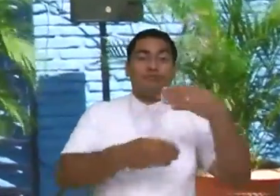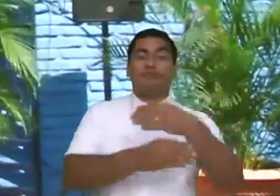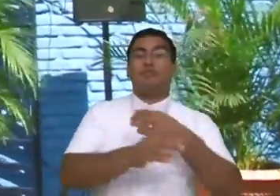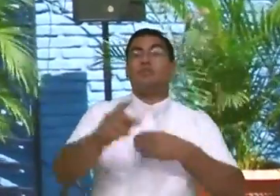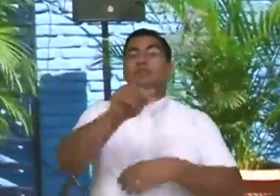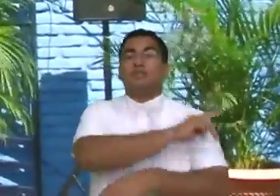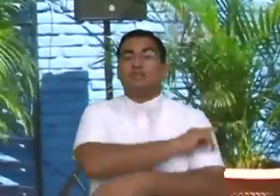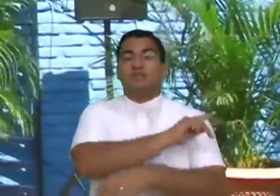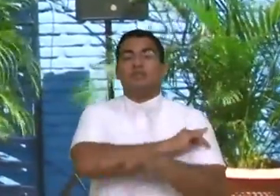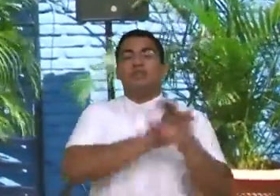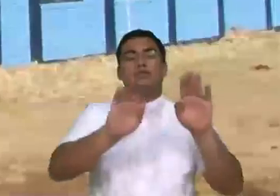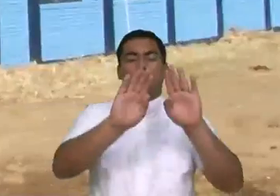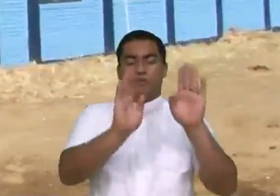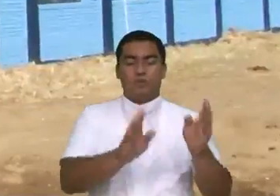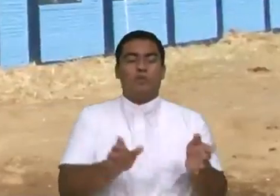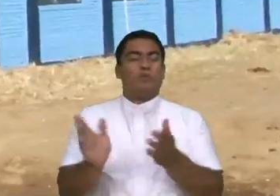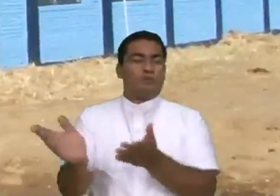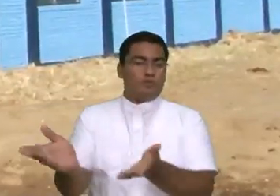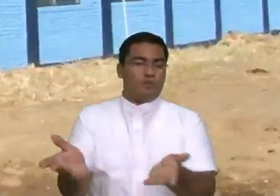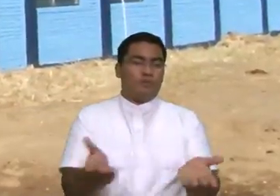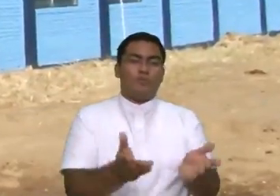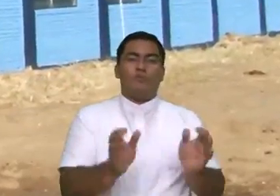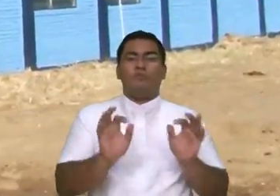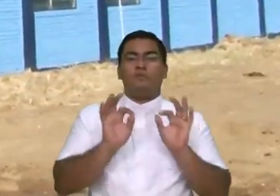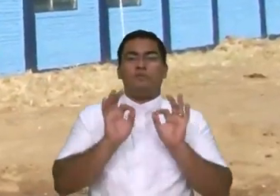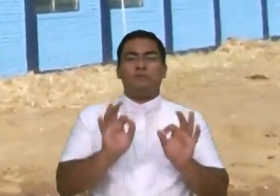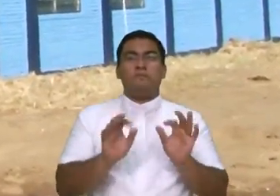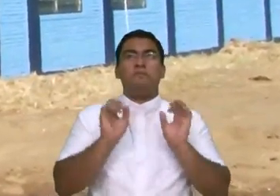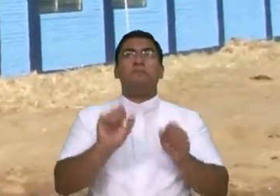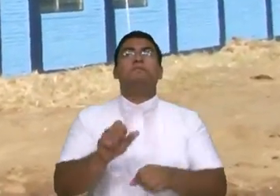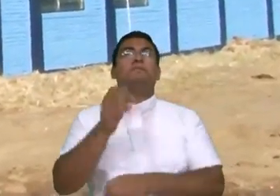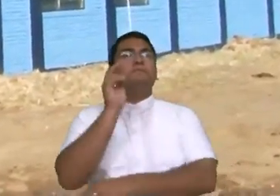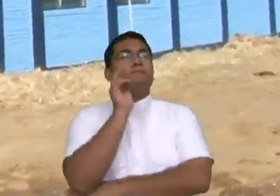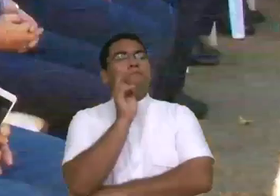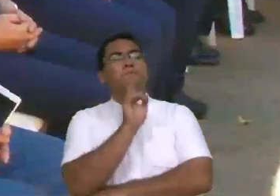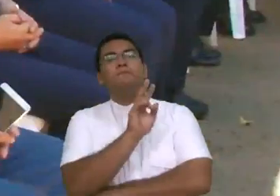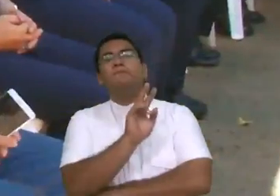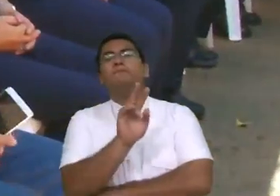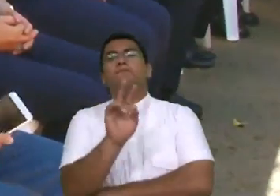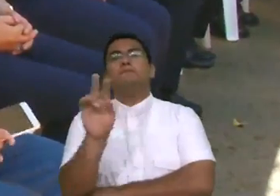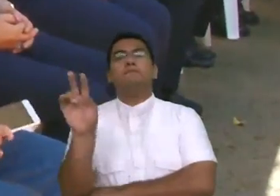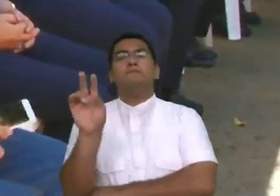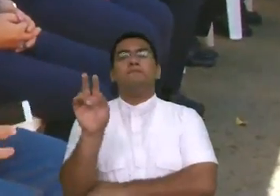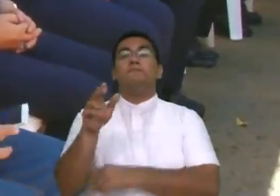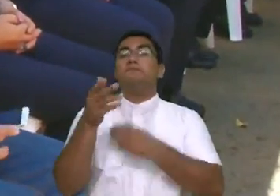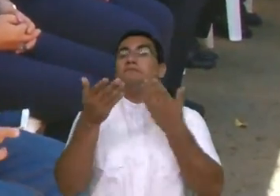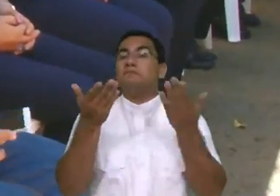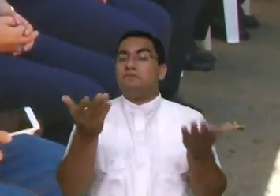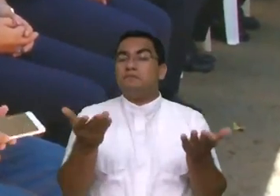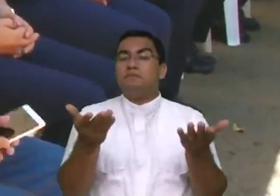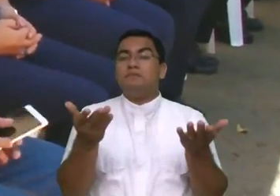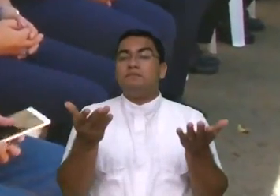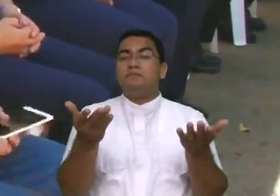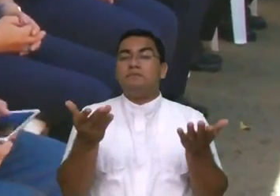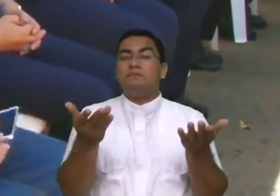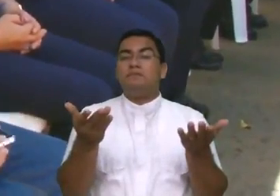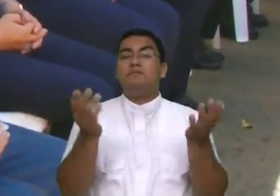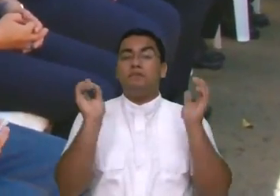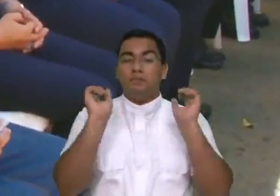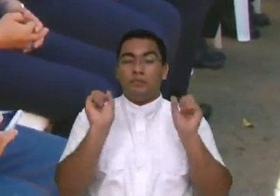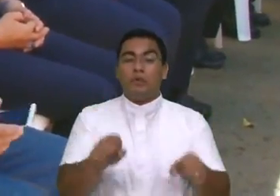las instalaciones que ustedes pueden apreciar, para dotar de